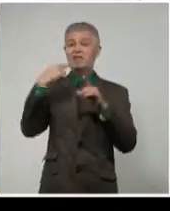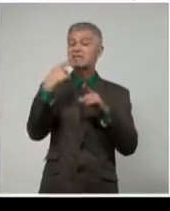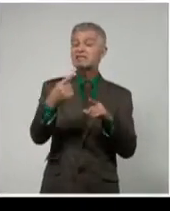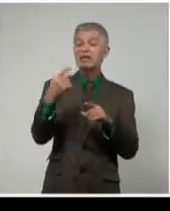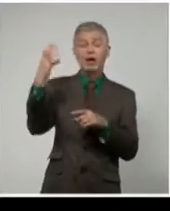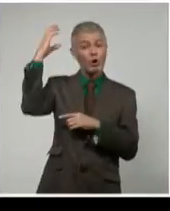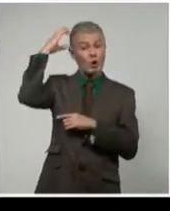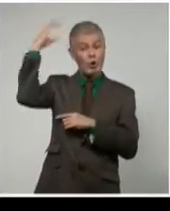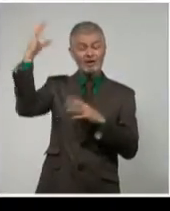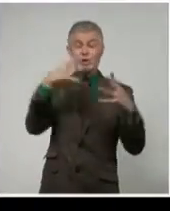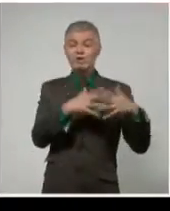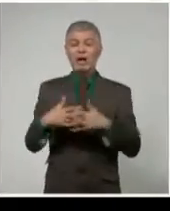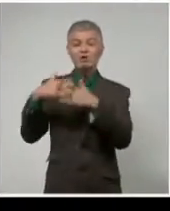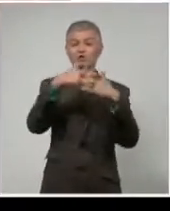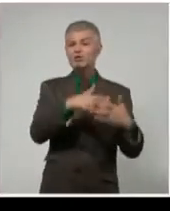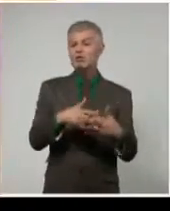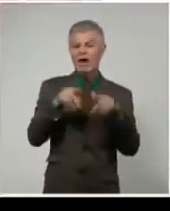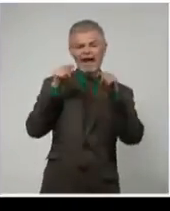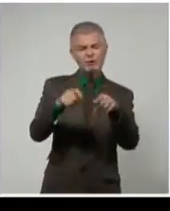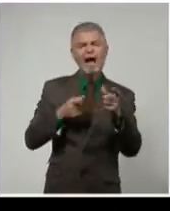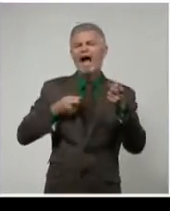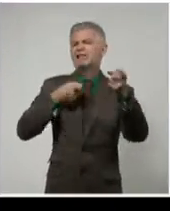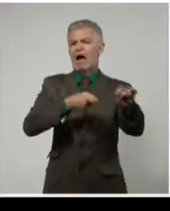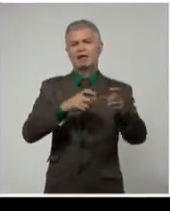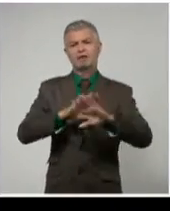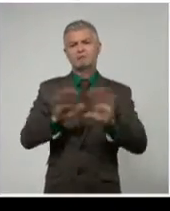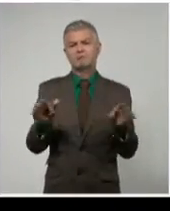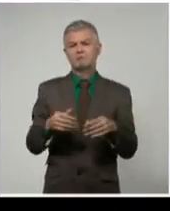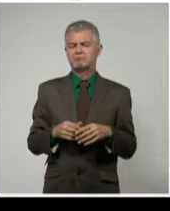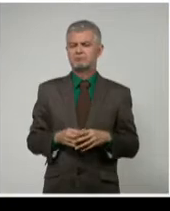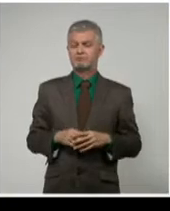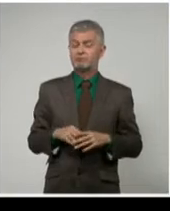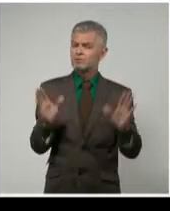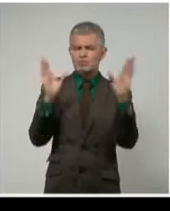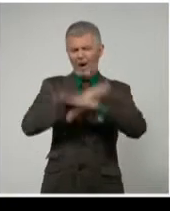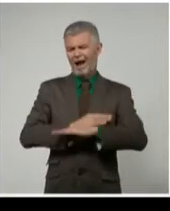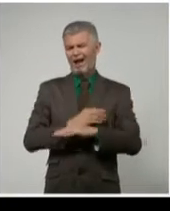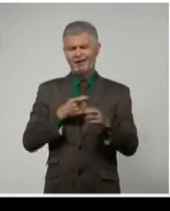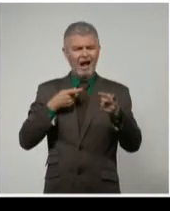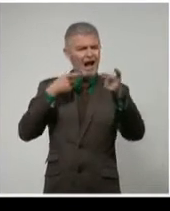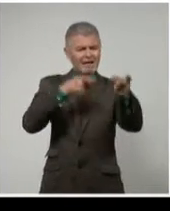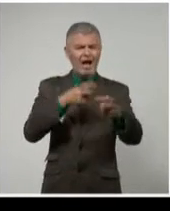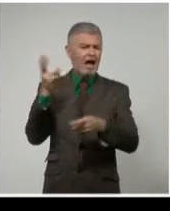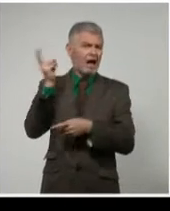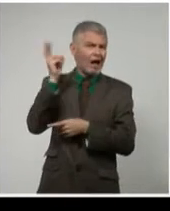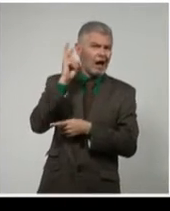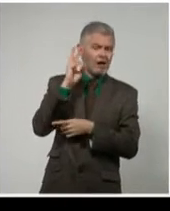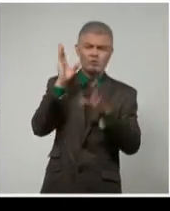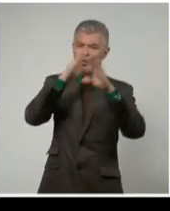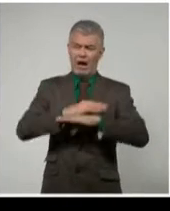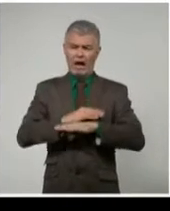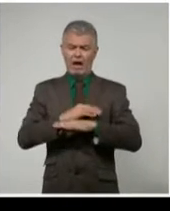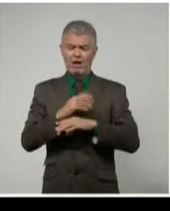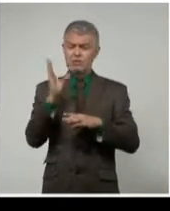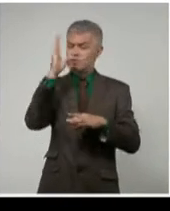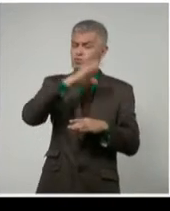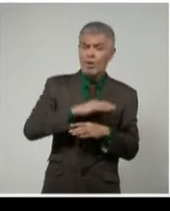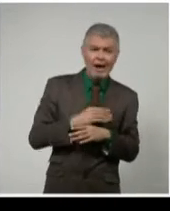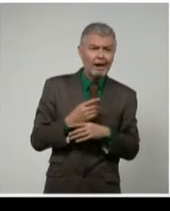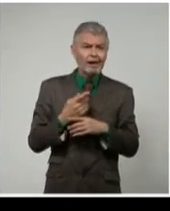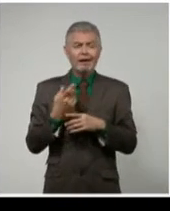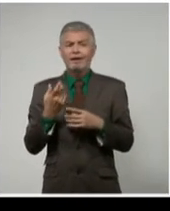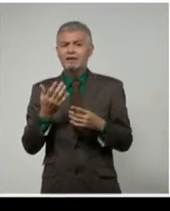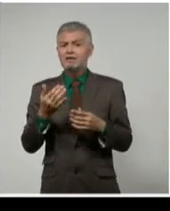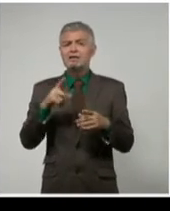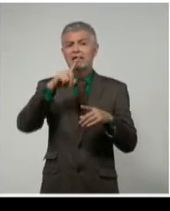gobierno de Estados Unidos era que eran ataques. No hay tal ataque sónico, no hay tal síndrome de La Habana, sino lo que hay es